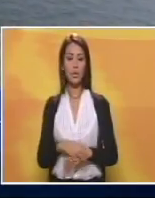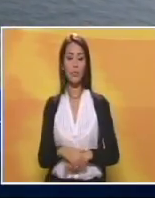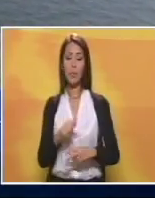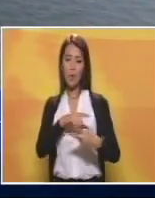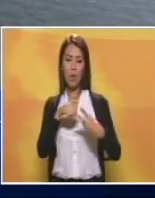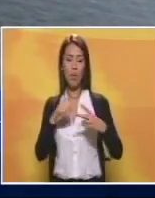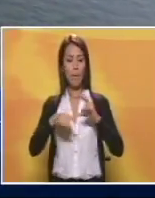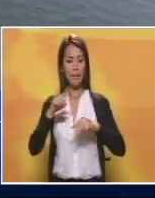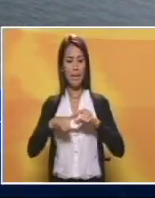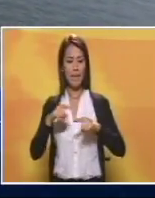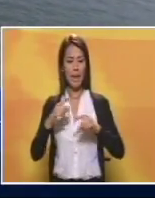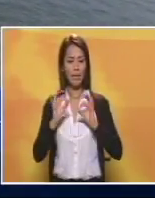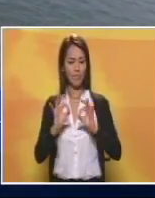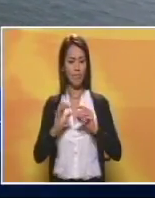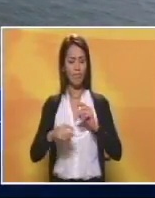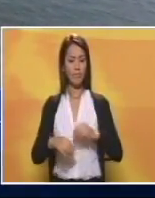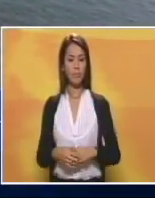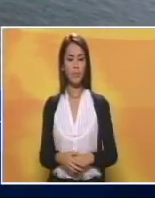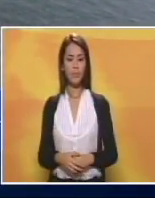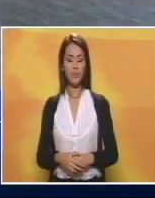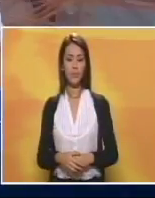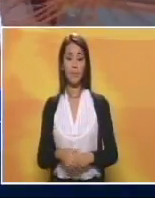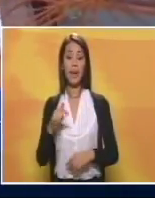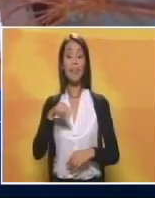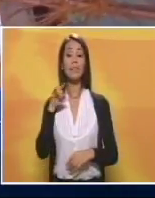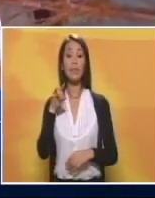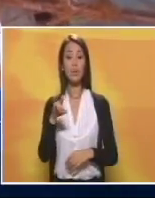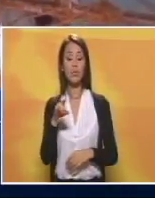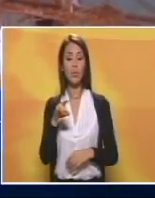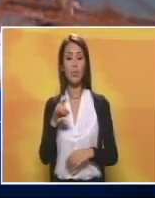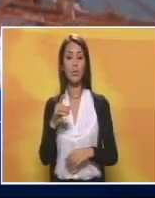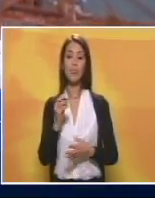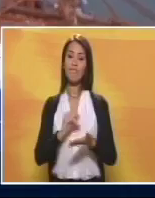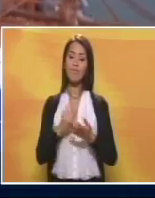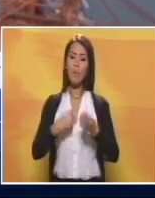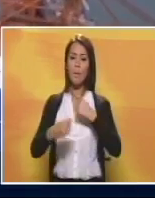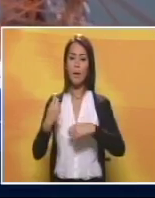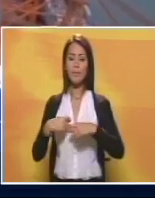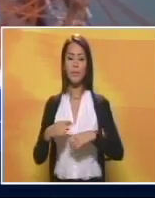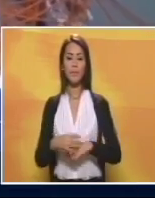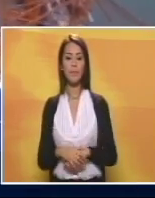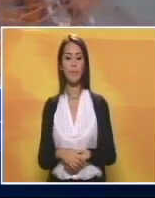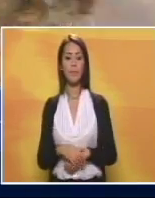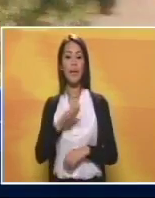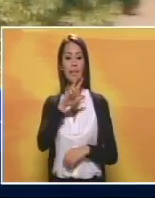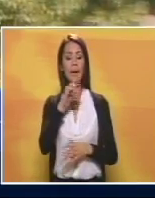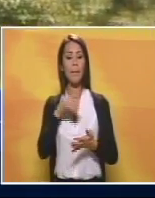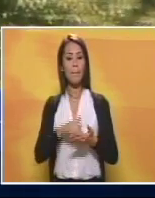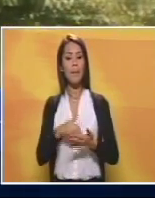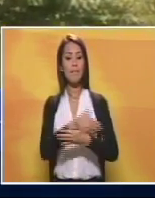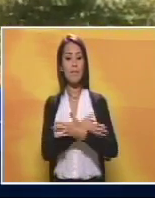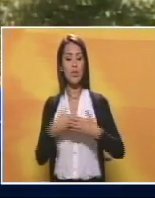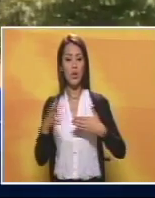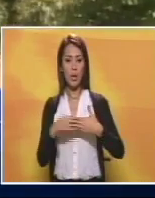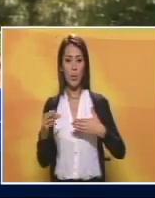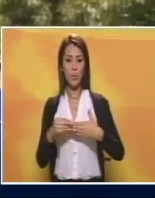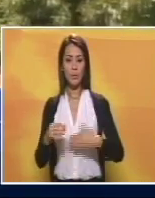aluminio. La medida, que entrará en vigor este lunes, afecta importaciones valoradas en $3.000 millones.